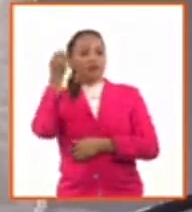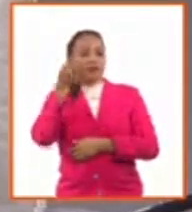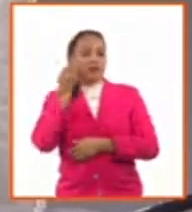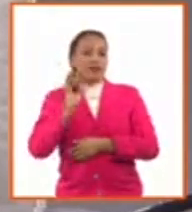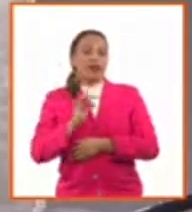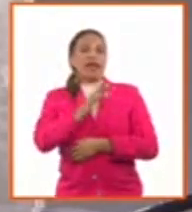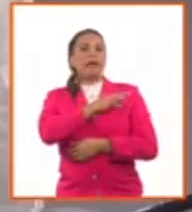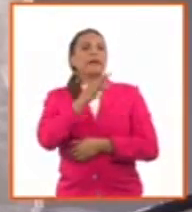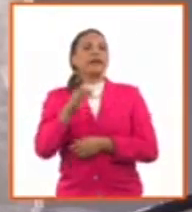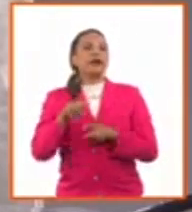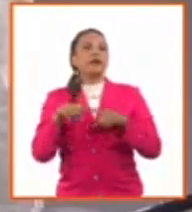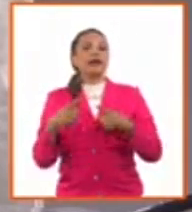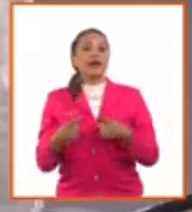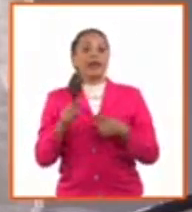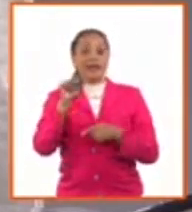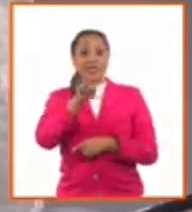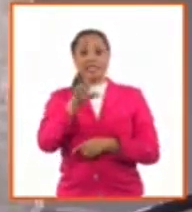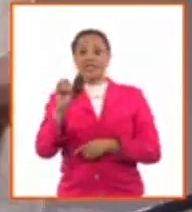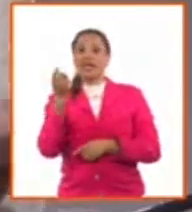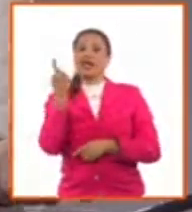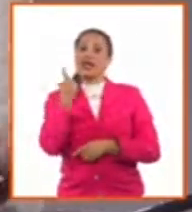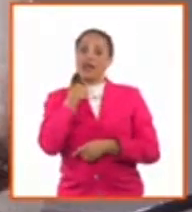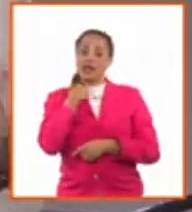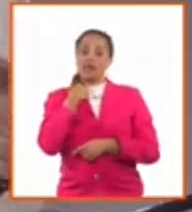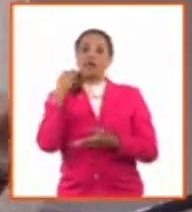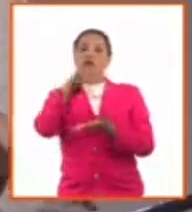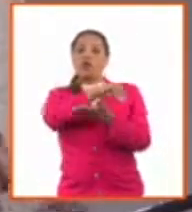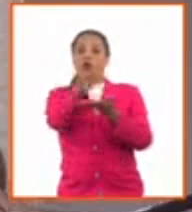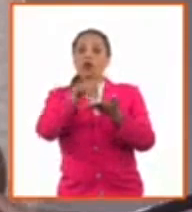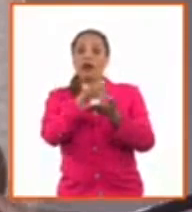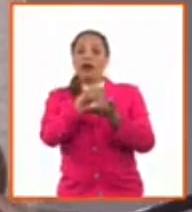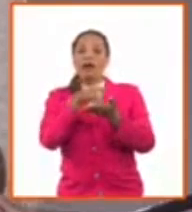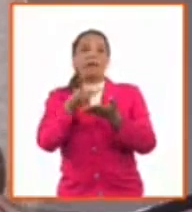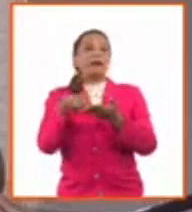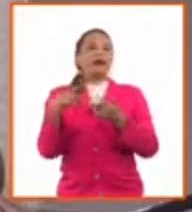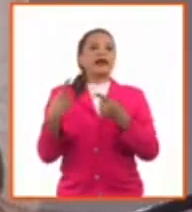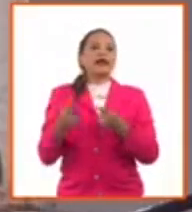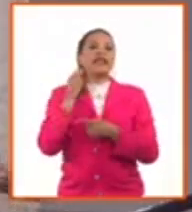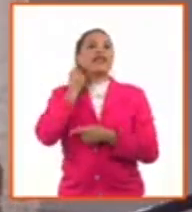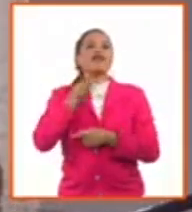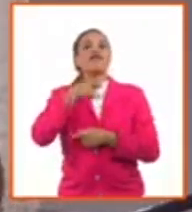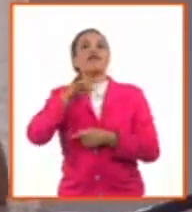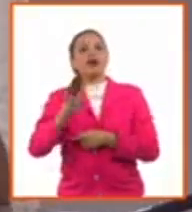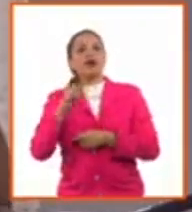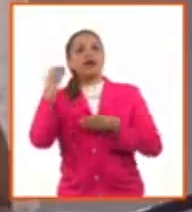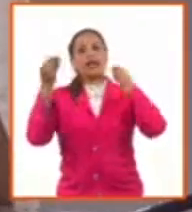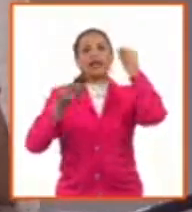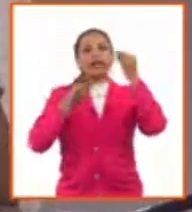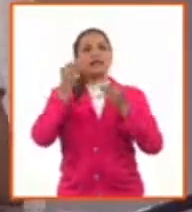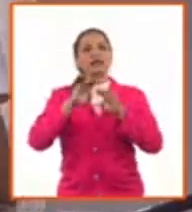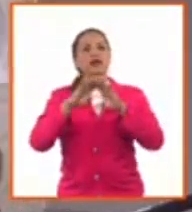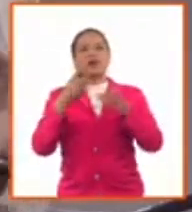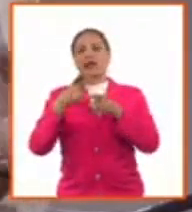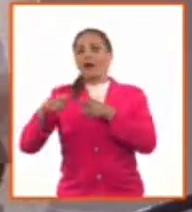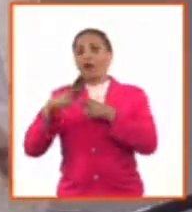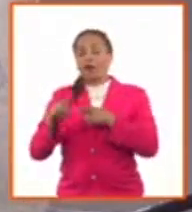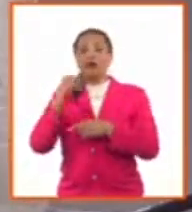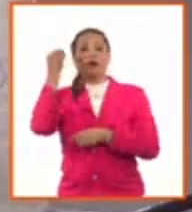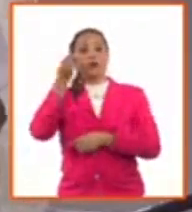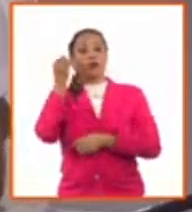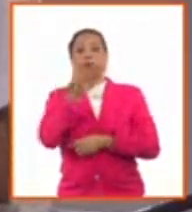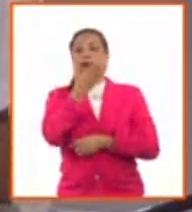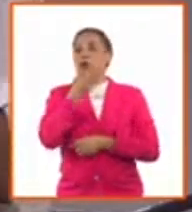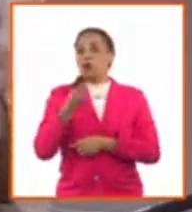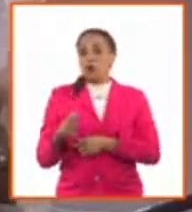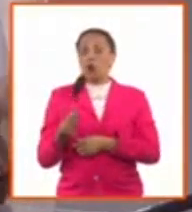preocupaciones, invitamos a que este centenario sea un espacio para que la FEU también se ocupe de temáticas que interesan a nuestros